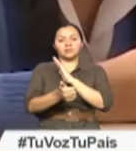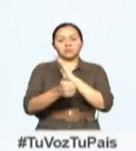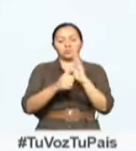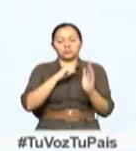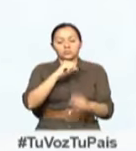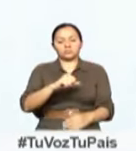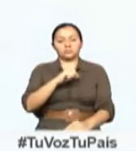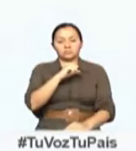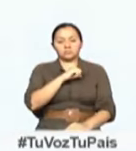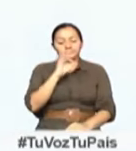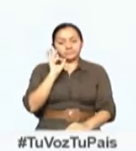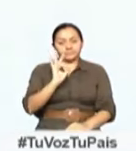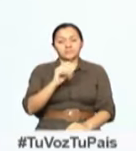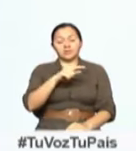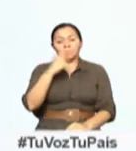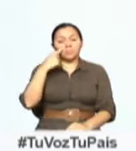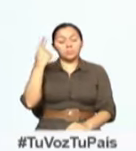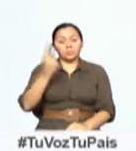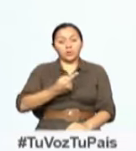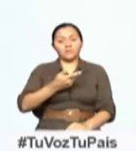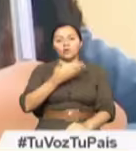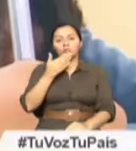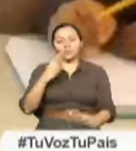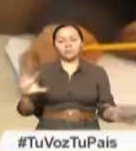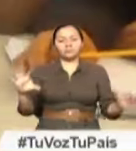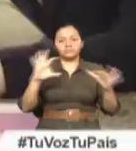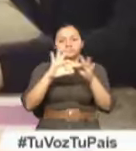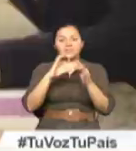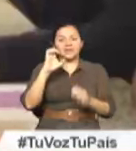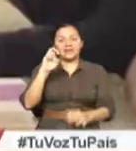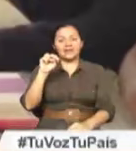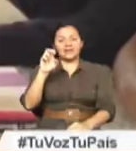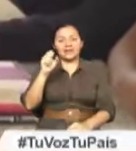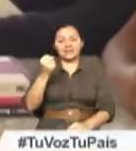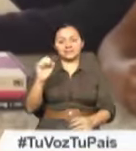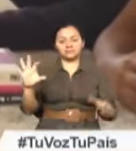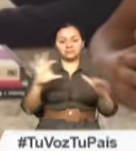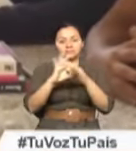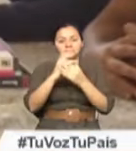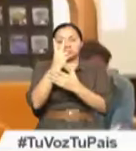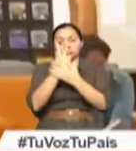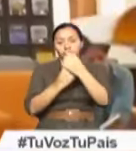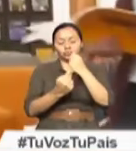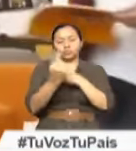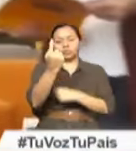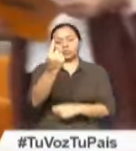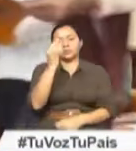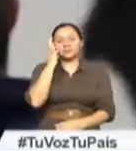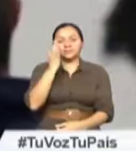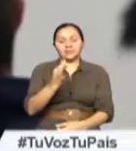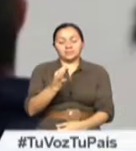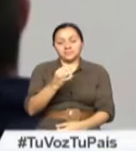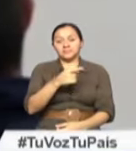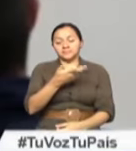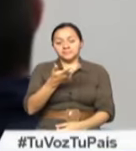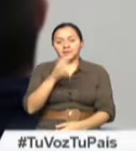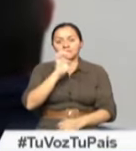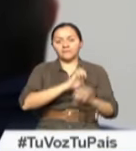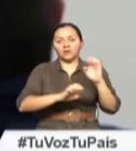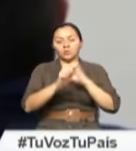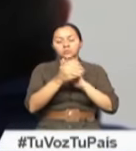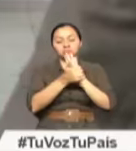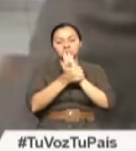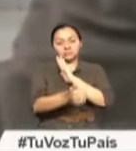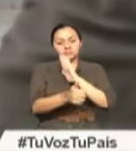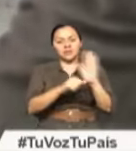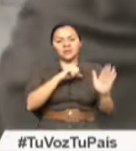estudiantes, pues esta prueba ha sido unificada con el examen nacional para la educación superior NES, que evalúa destrezas